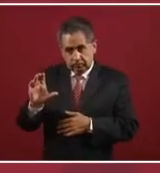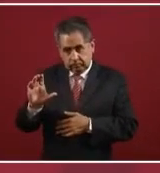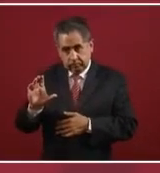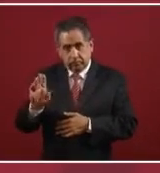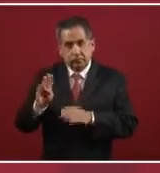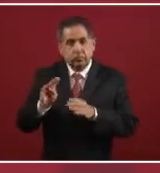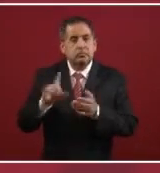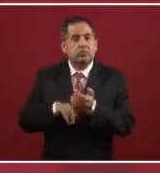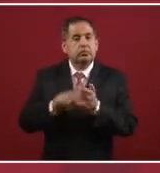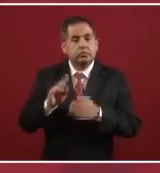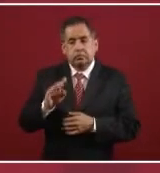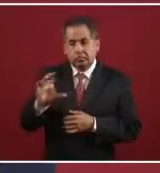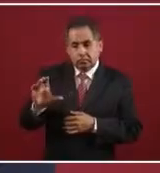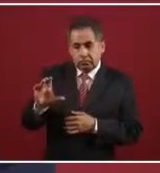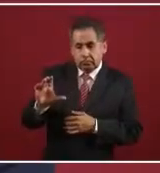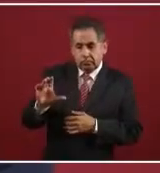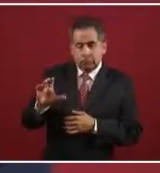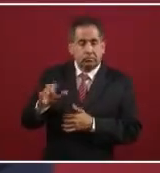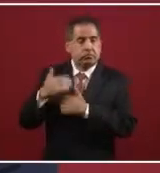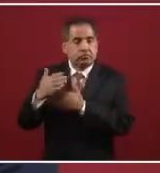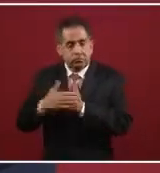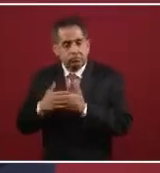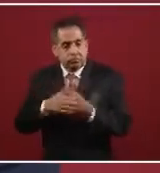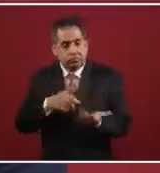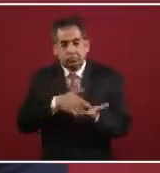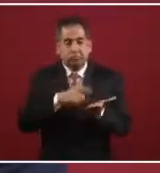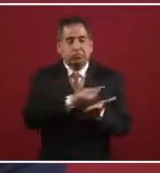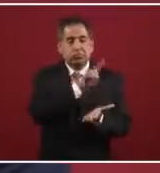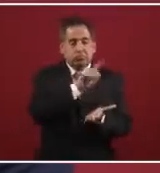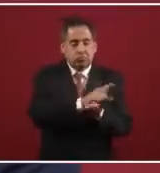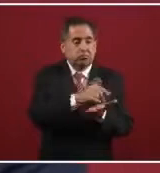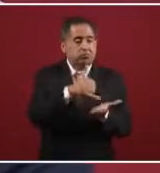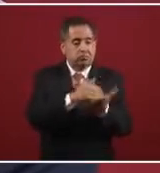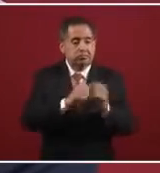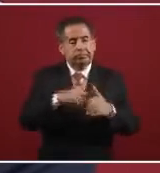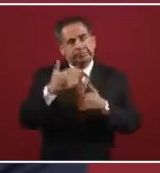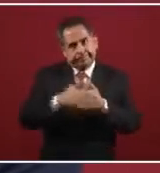van a terminar publicando la ley, la van a encontrar.